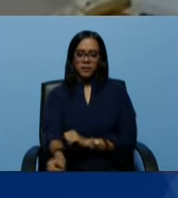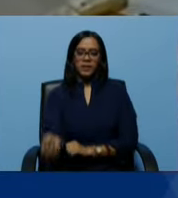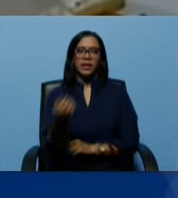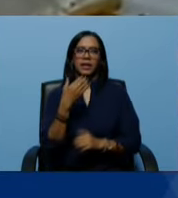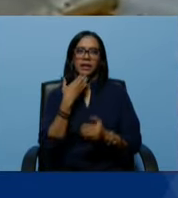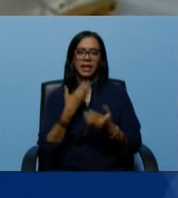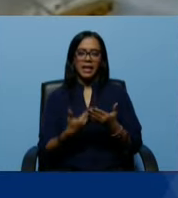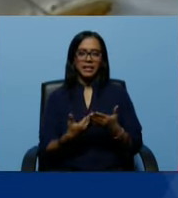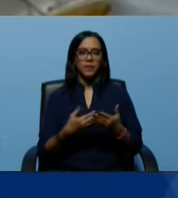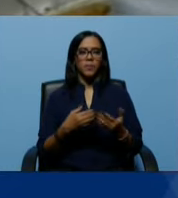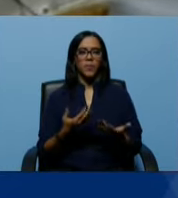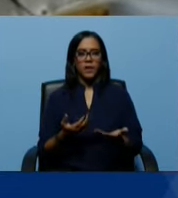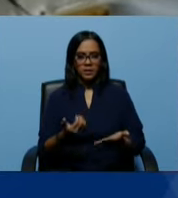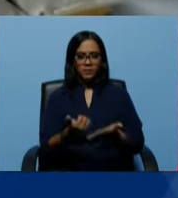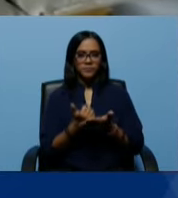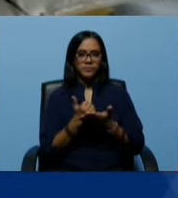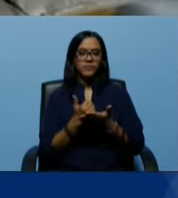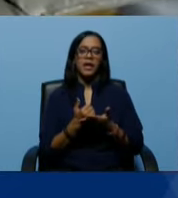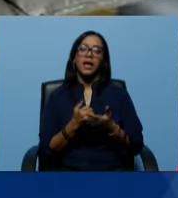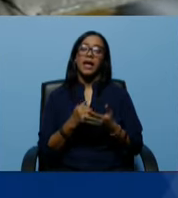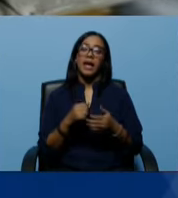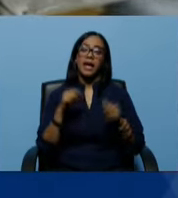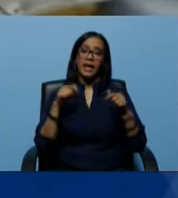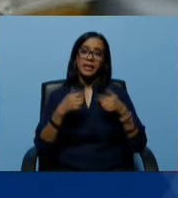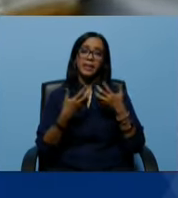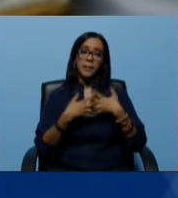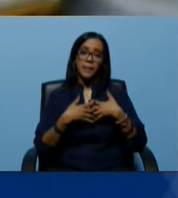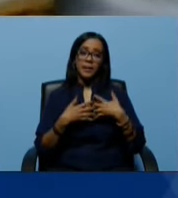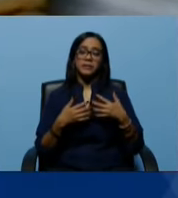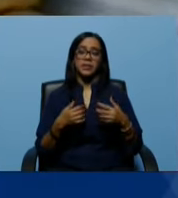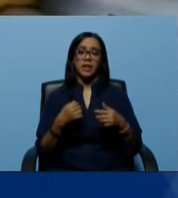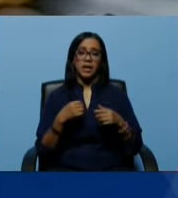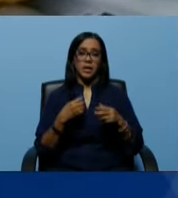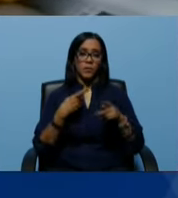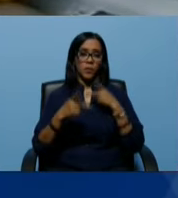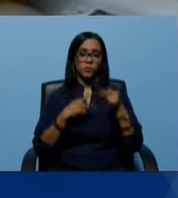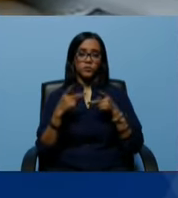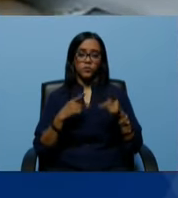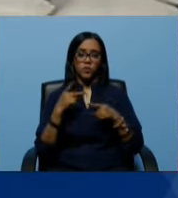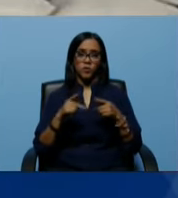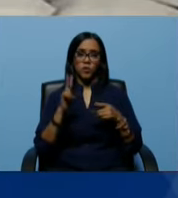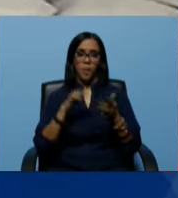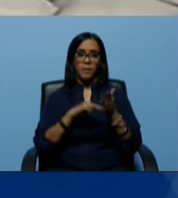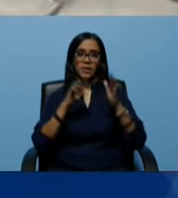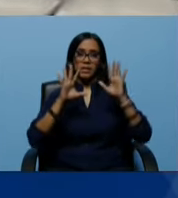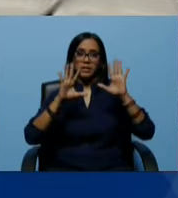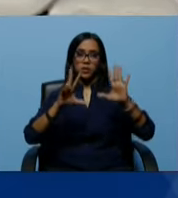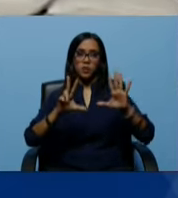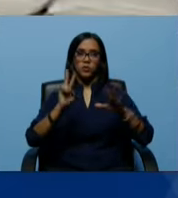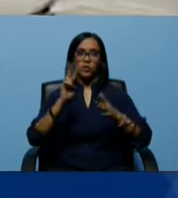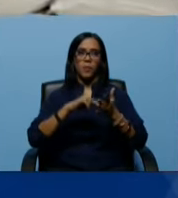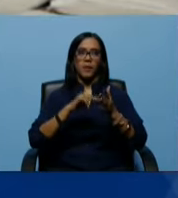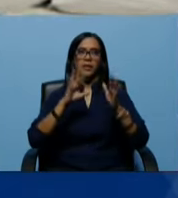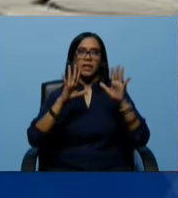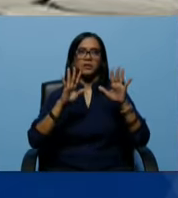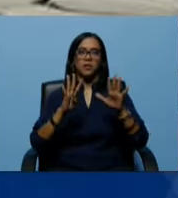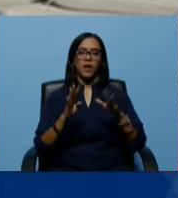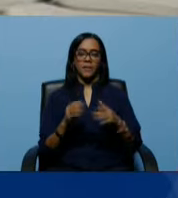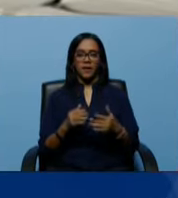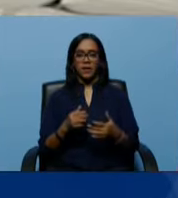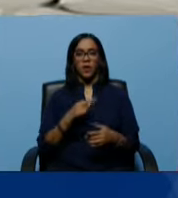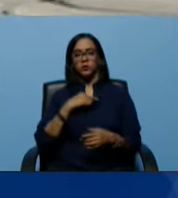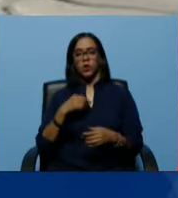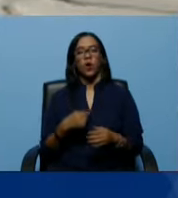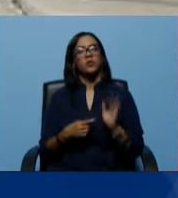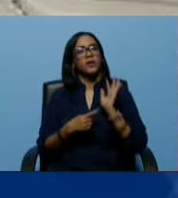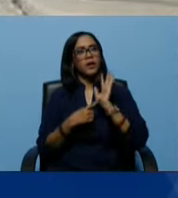San Marino inicia la producción de este rubro 2018. 2019 nos atrevemos a aceptar el reto